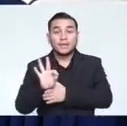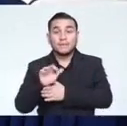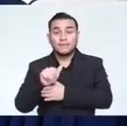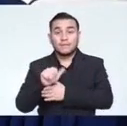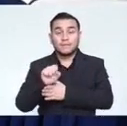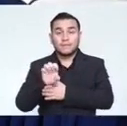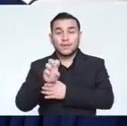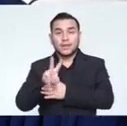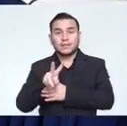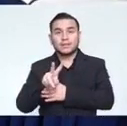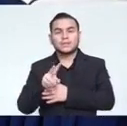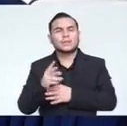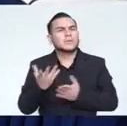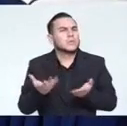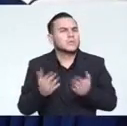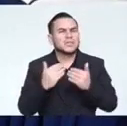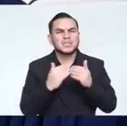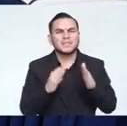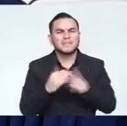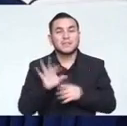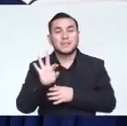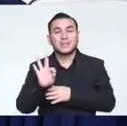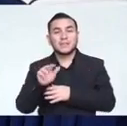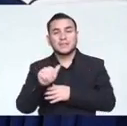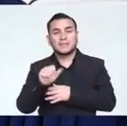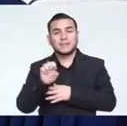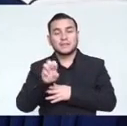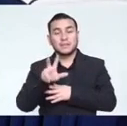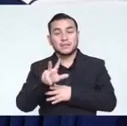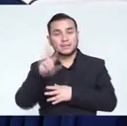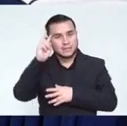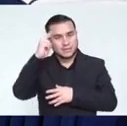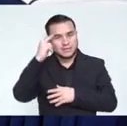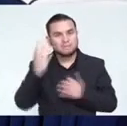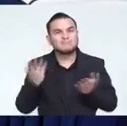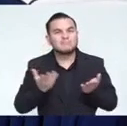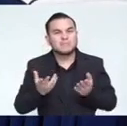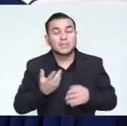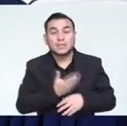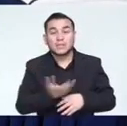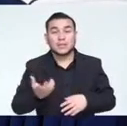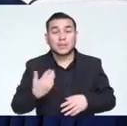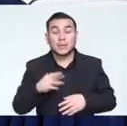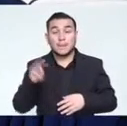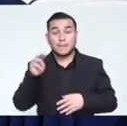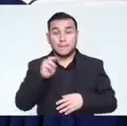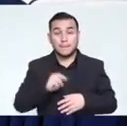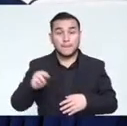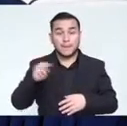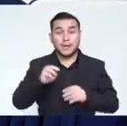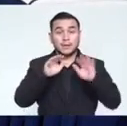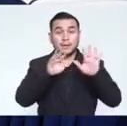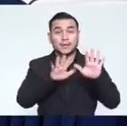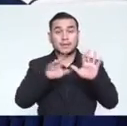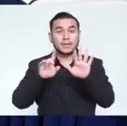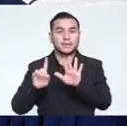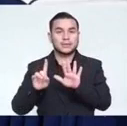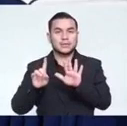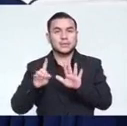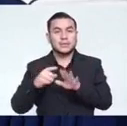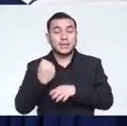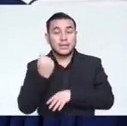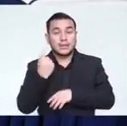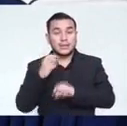inicia en otra. Estamos claros que dentro de el martes 16 entendemos de que,